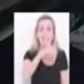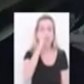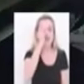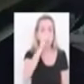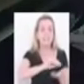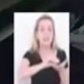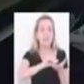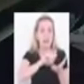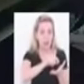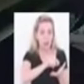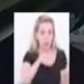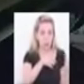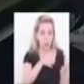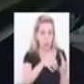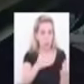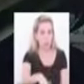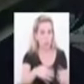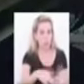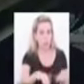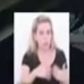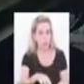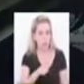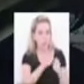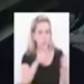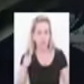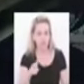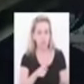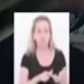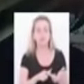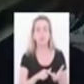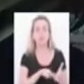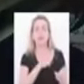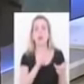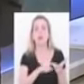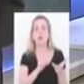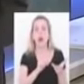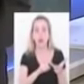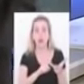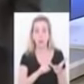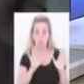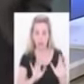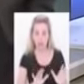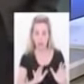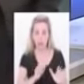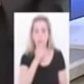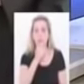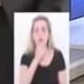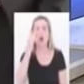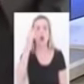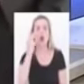787 millones es el presupuesto del ministerio 90 mil 787